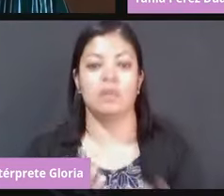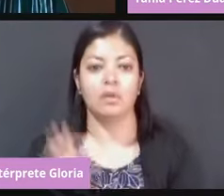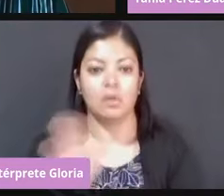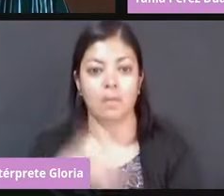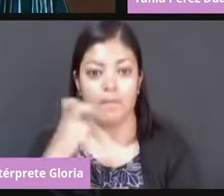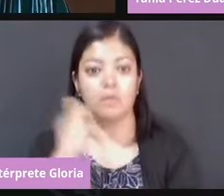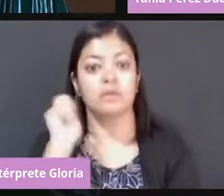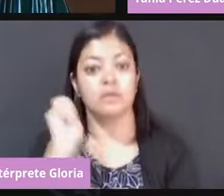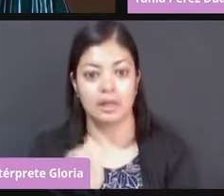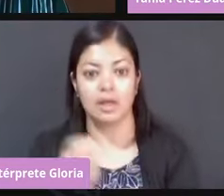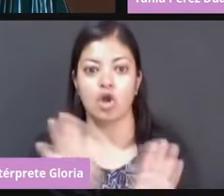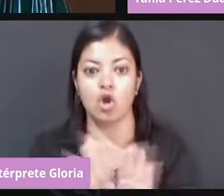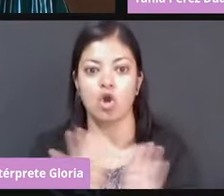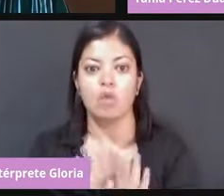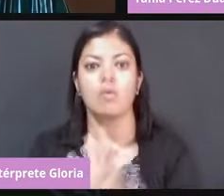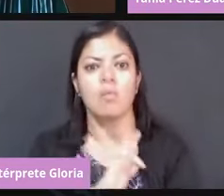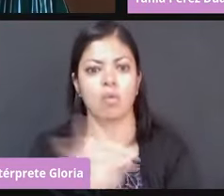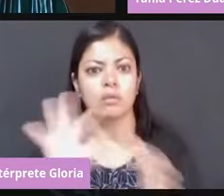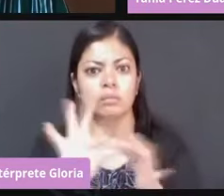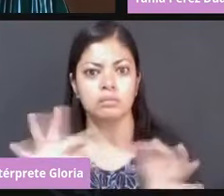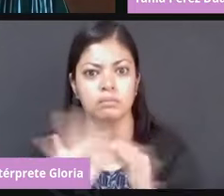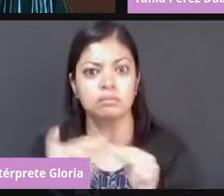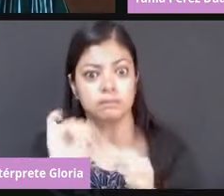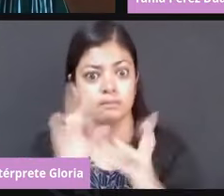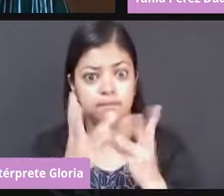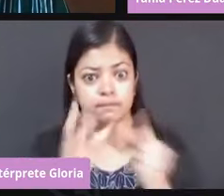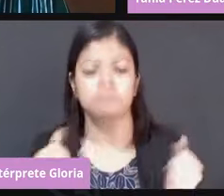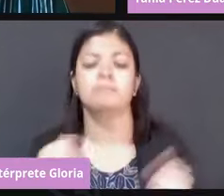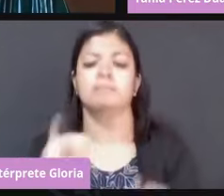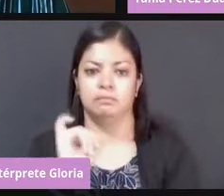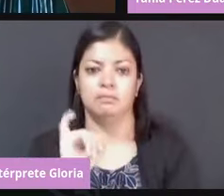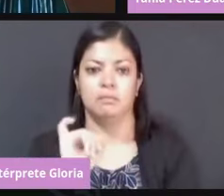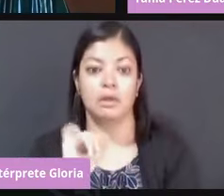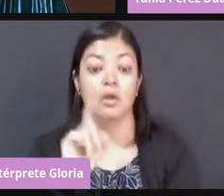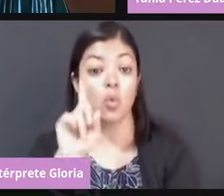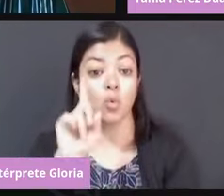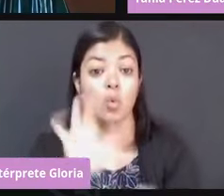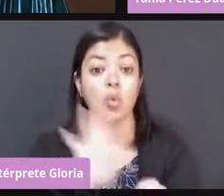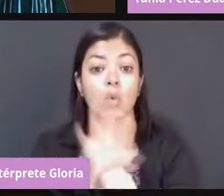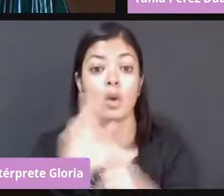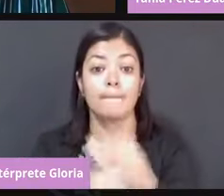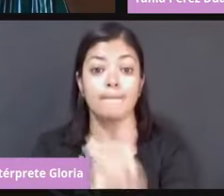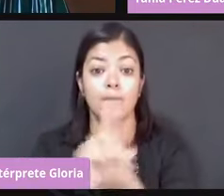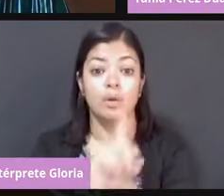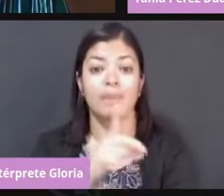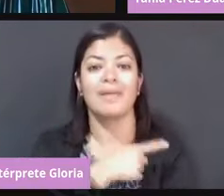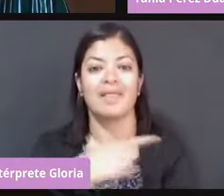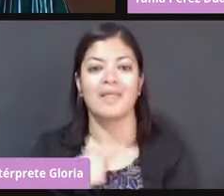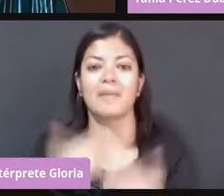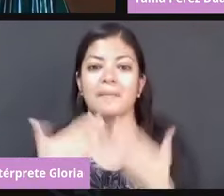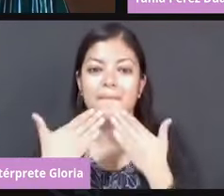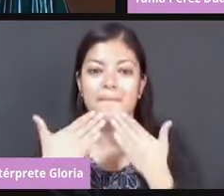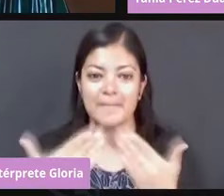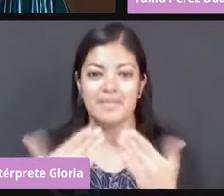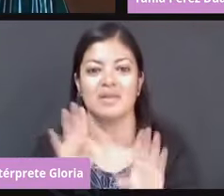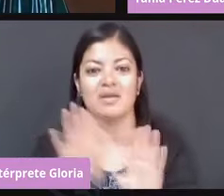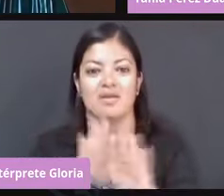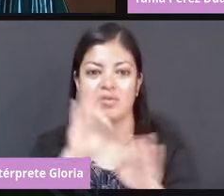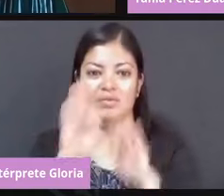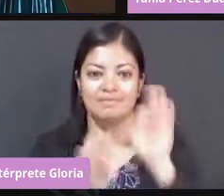de una recuperación, sí se puede hablar de un antes y un después. El problema es que se tenga un buen tratamiento y que